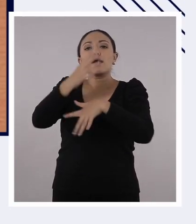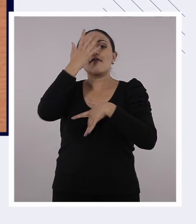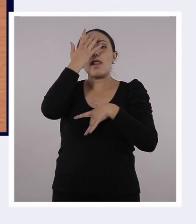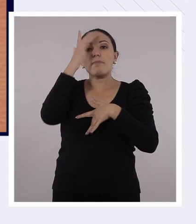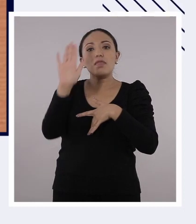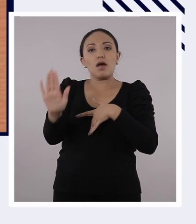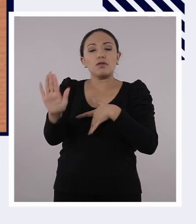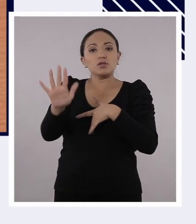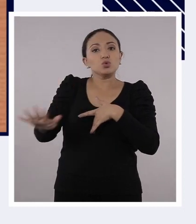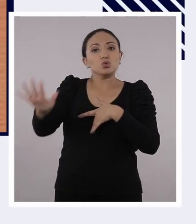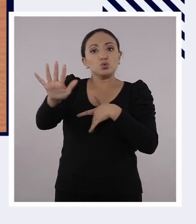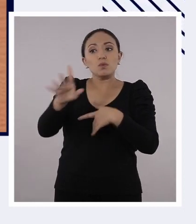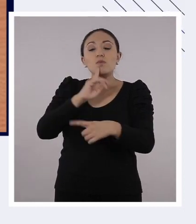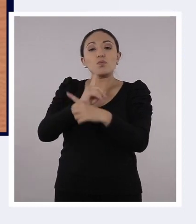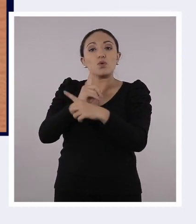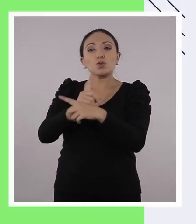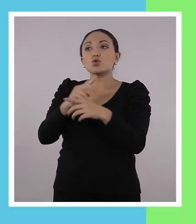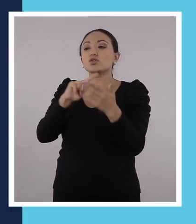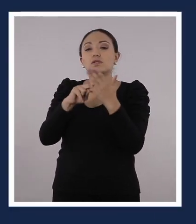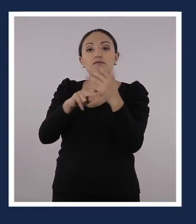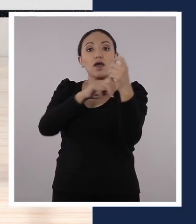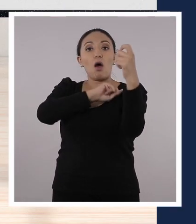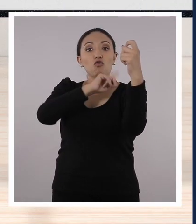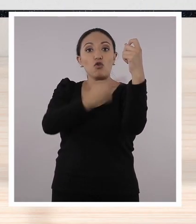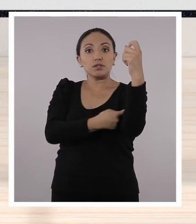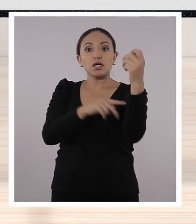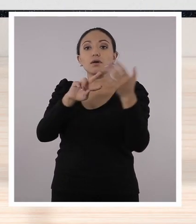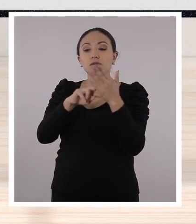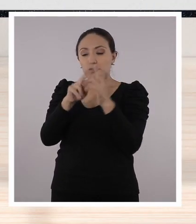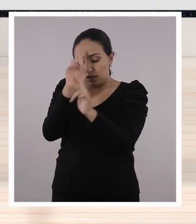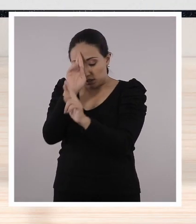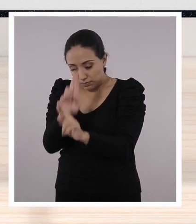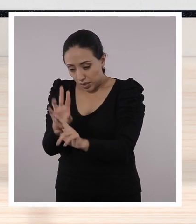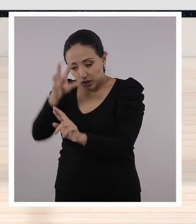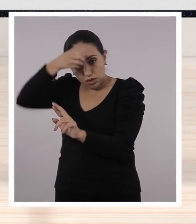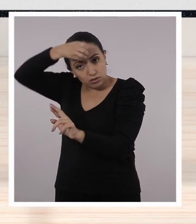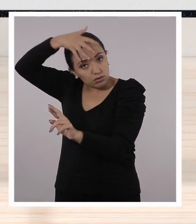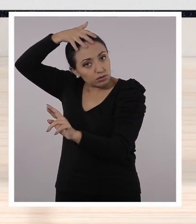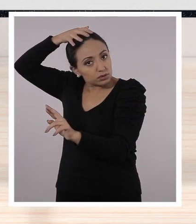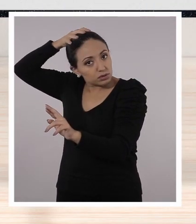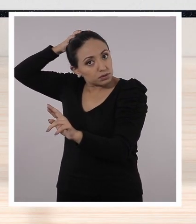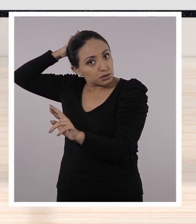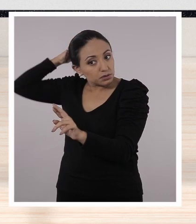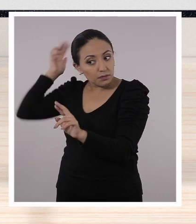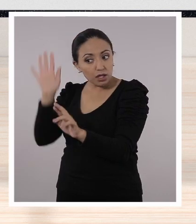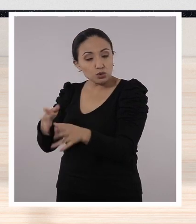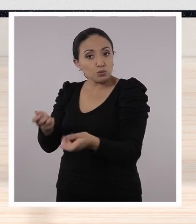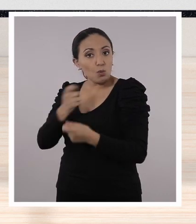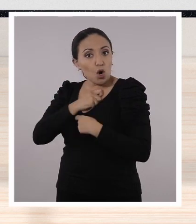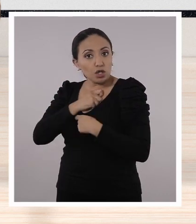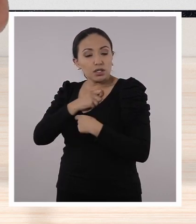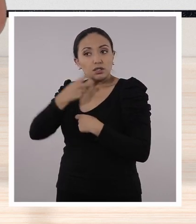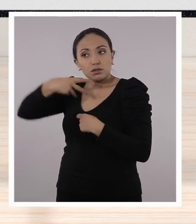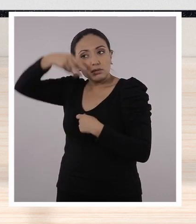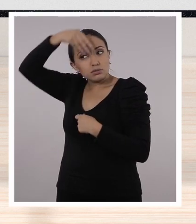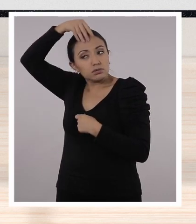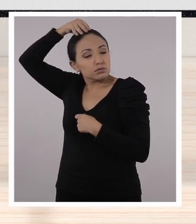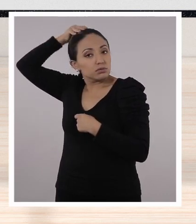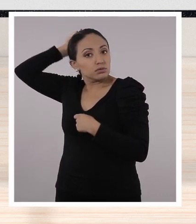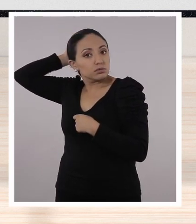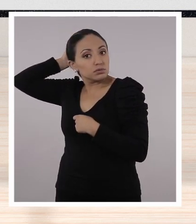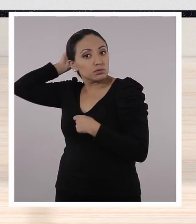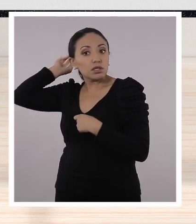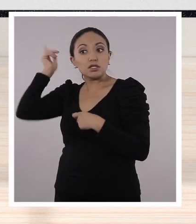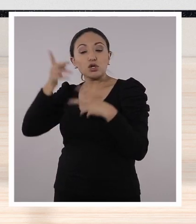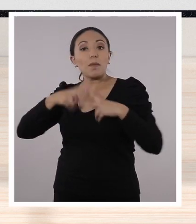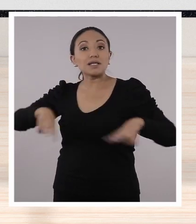enfermedades en un momento determinado de su historia. Así que por eso tienen un cariño y un respeto a un producto que no solamente sirve